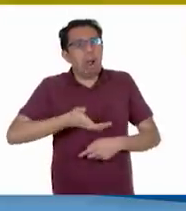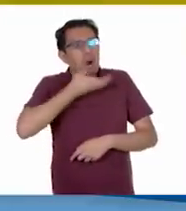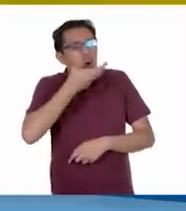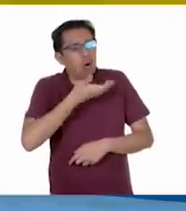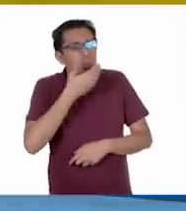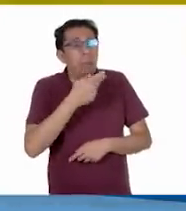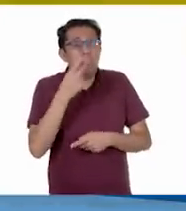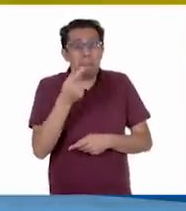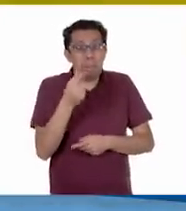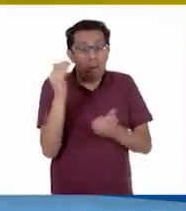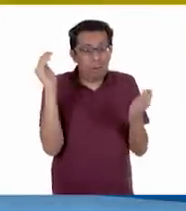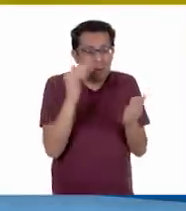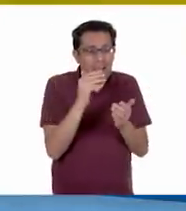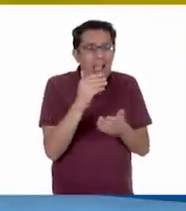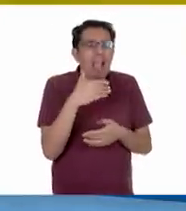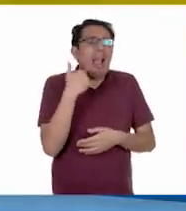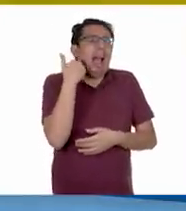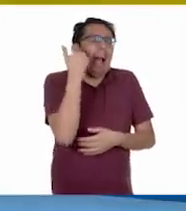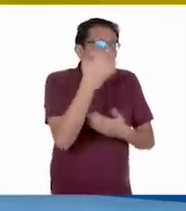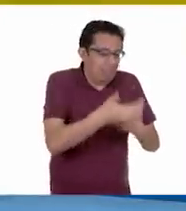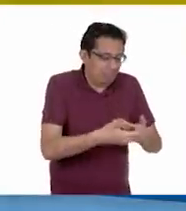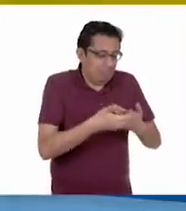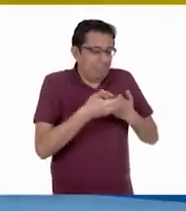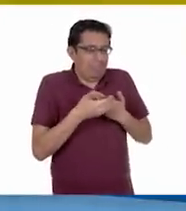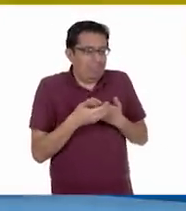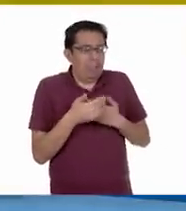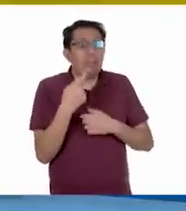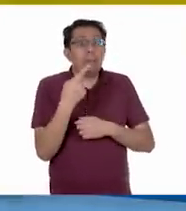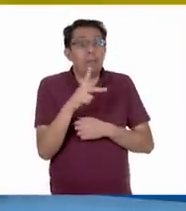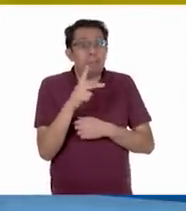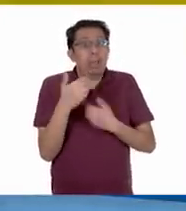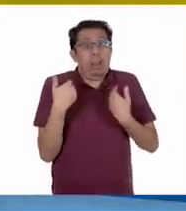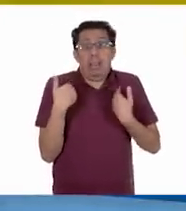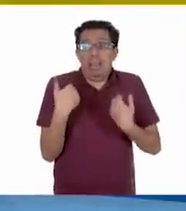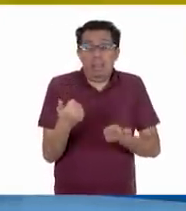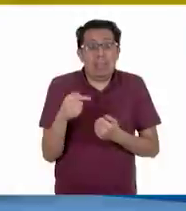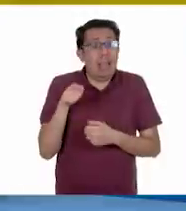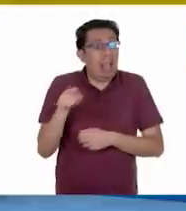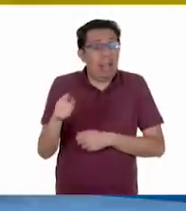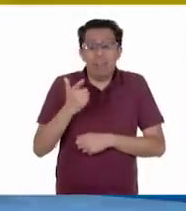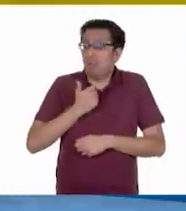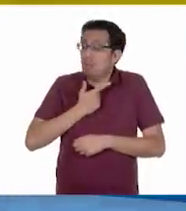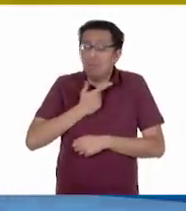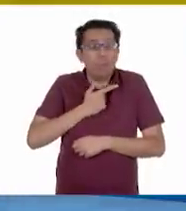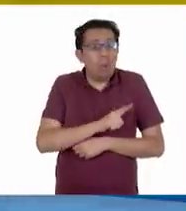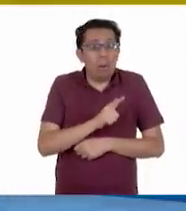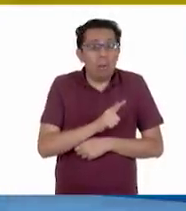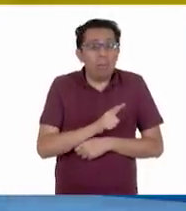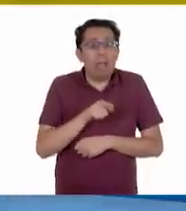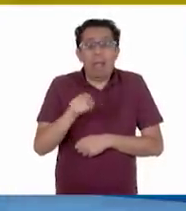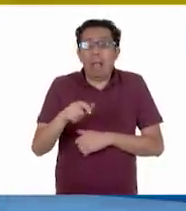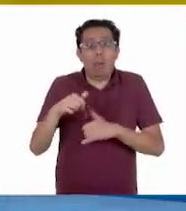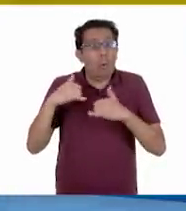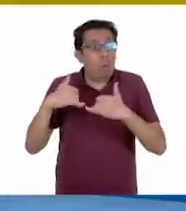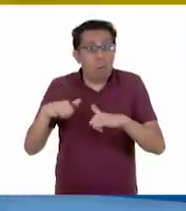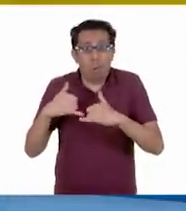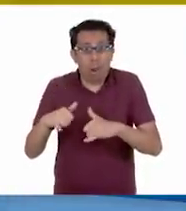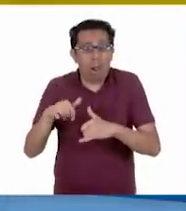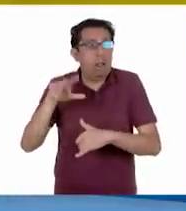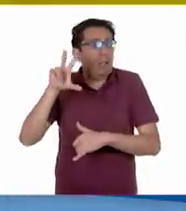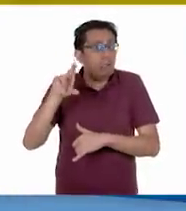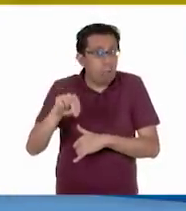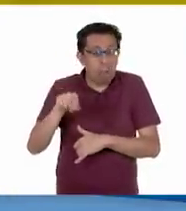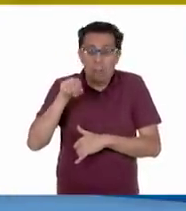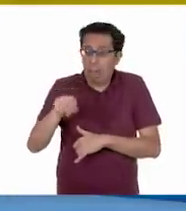como por el agarrarlos y traerlos aquí. Pero se entiende perfectamente que no le guste que lo traten como si fuera un juguete. Ya lo dice